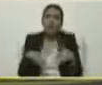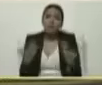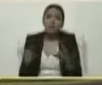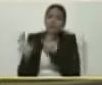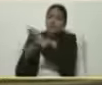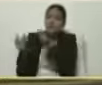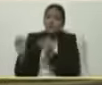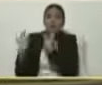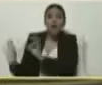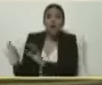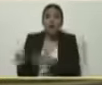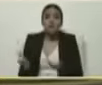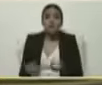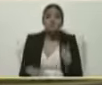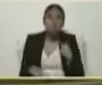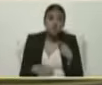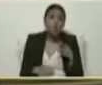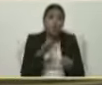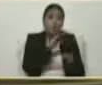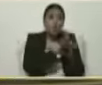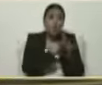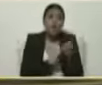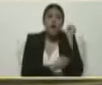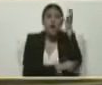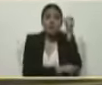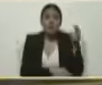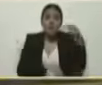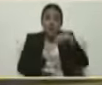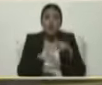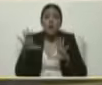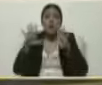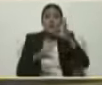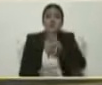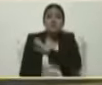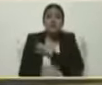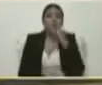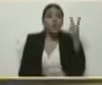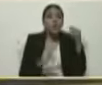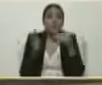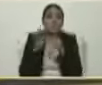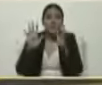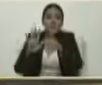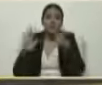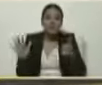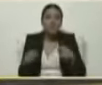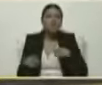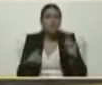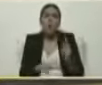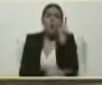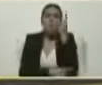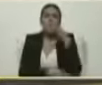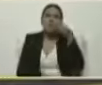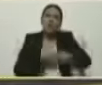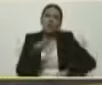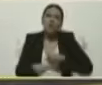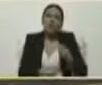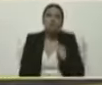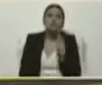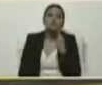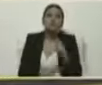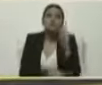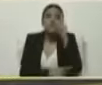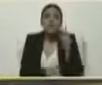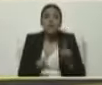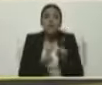Yo fui a la Asamblea Nacional, 15 de enero de 2016, y lo primero que hice fue decir, lo primero como